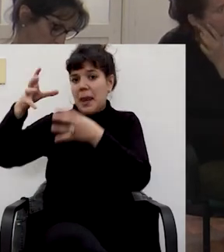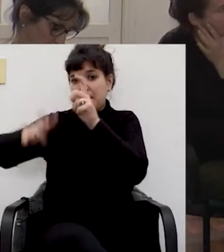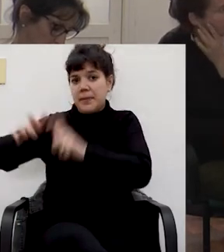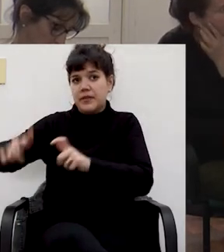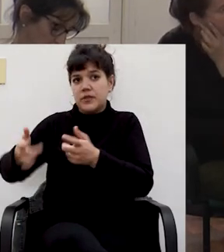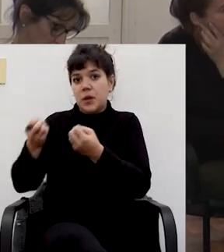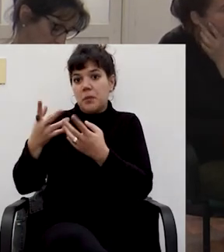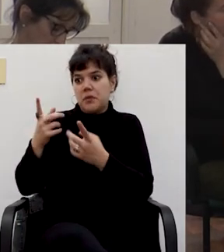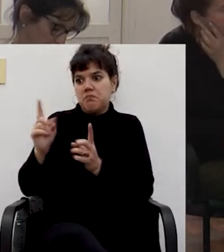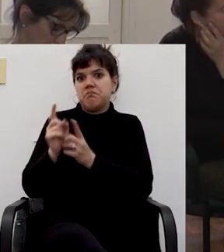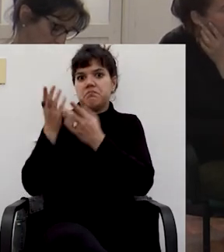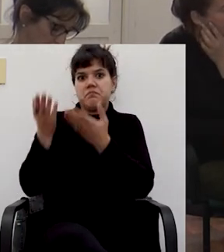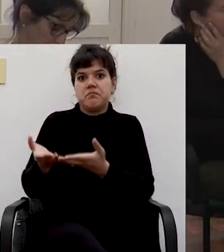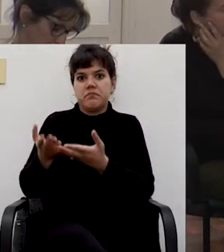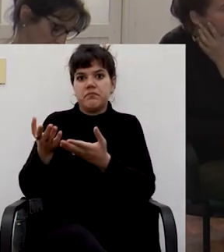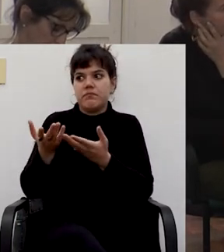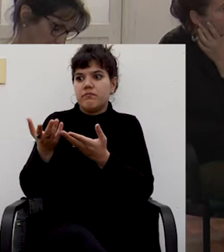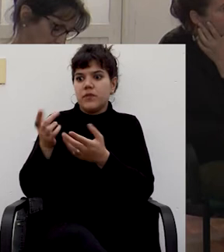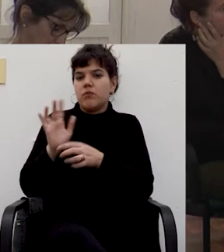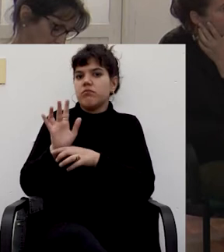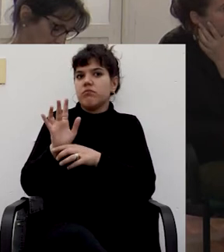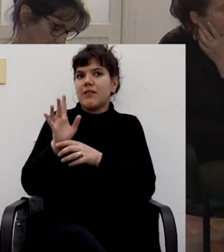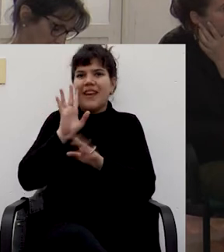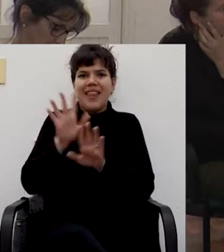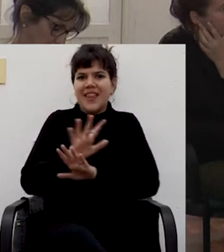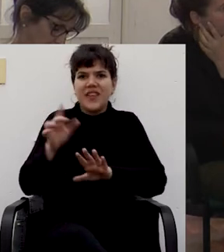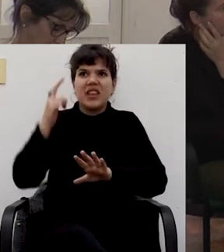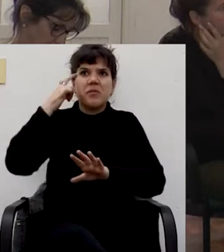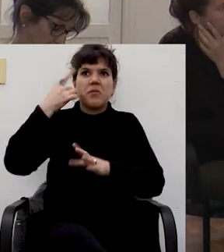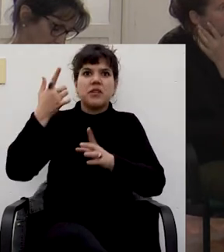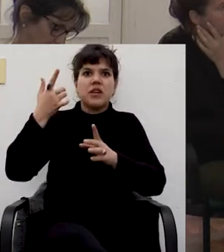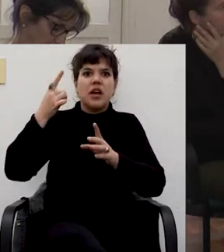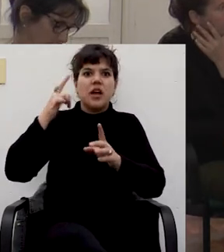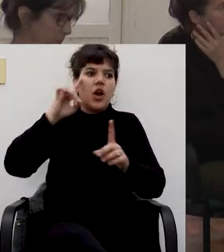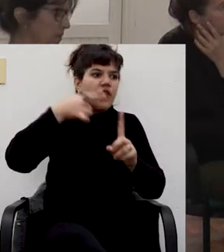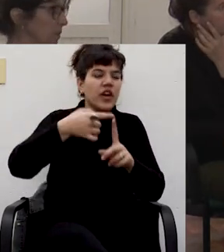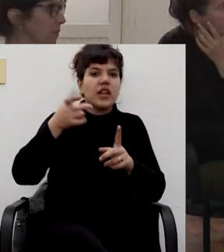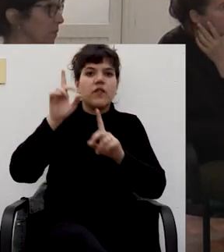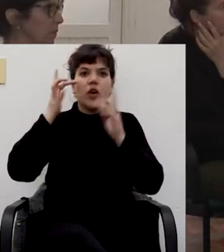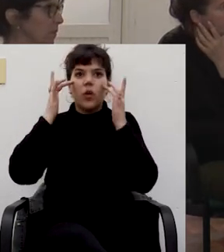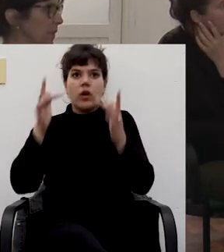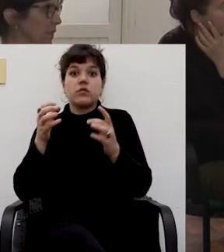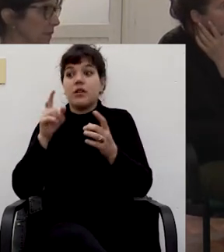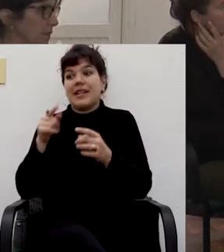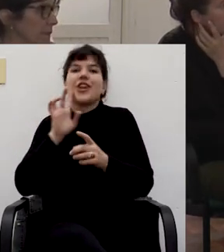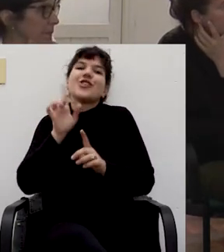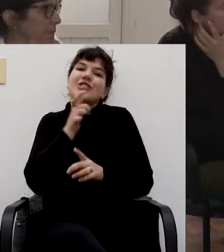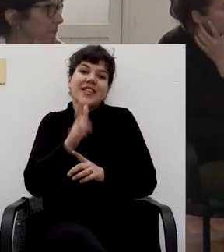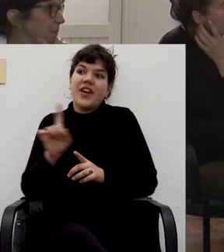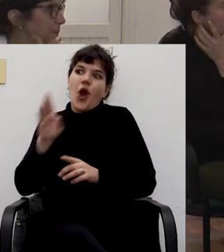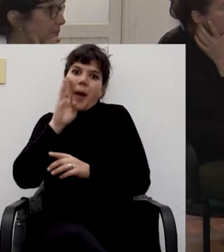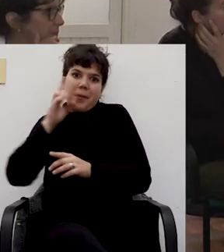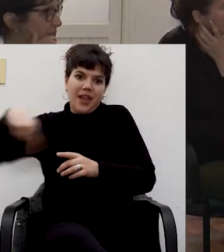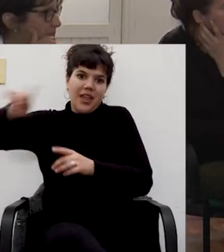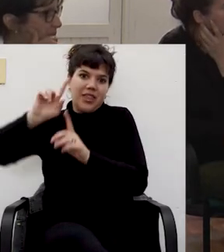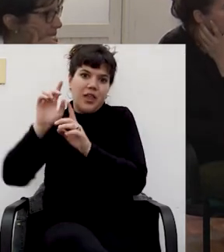encontrándose con una institución educativa. Y que no está pensada para el aprendizaje no implica que no se aprenda, porque el ser humano, afortunadamente, aprende